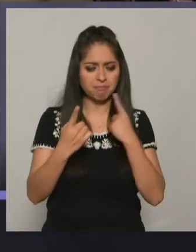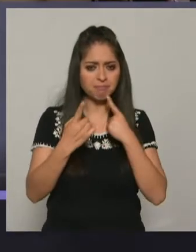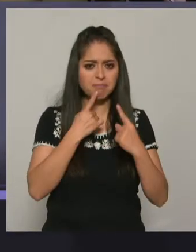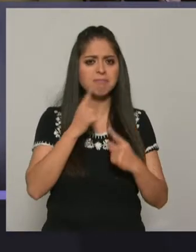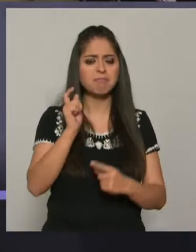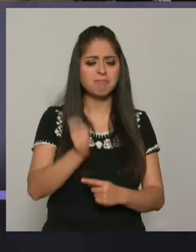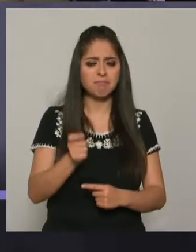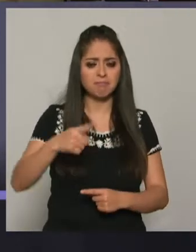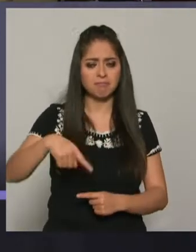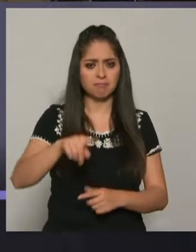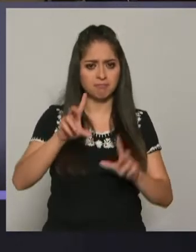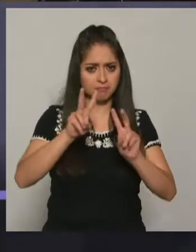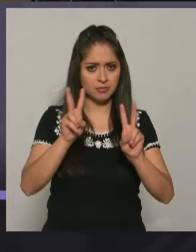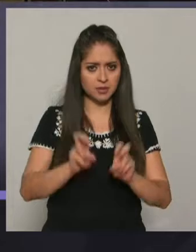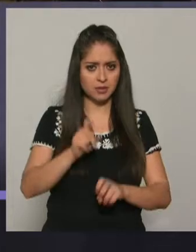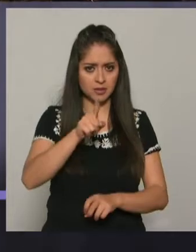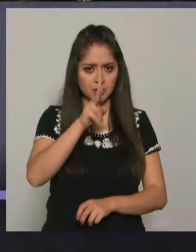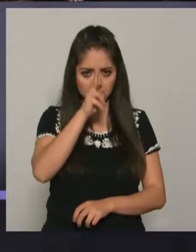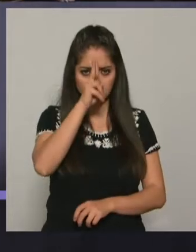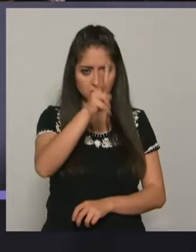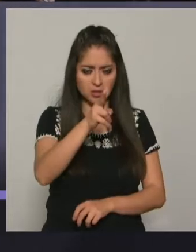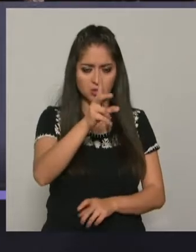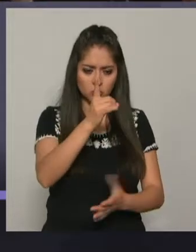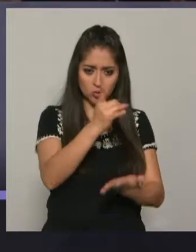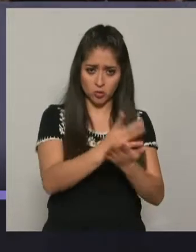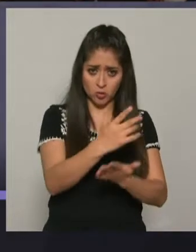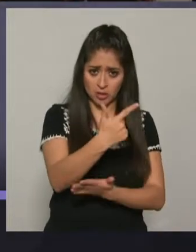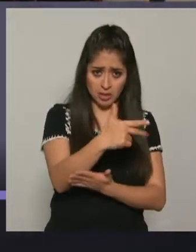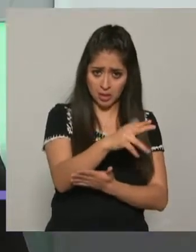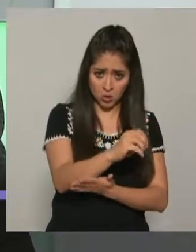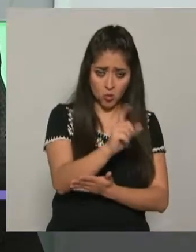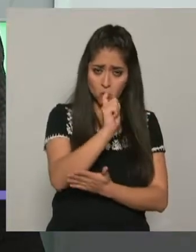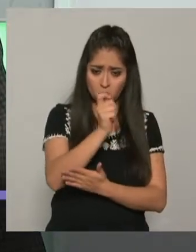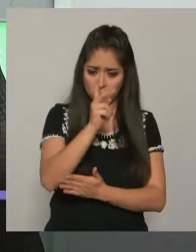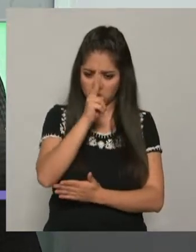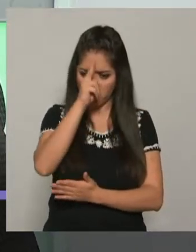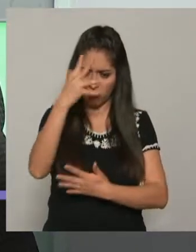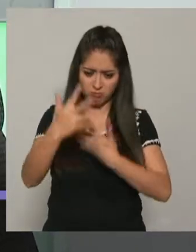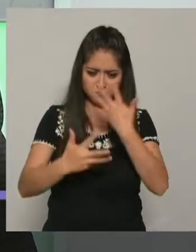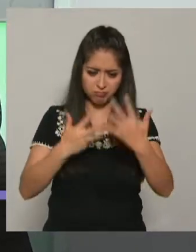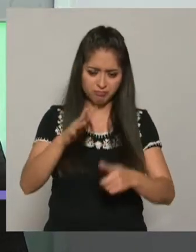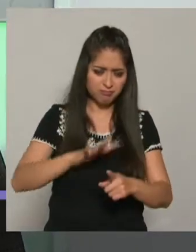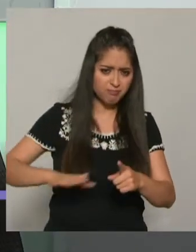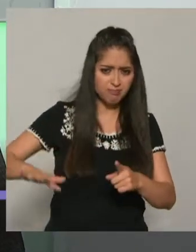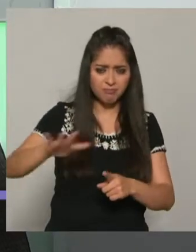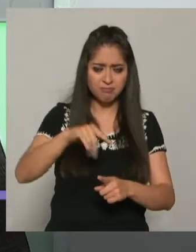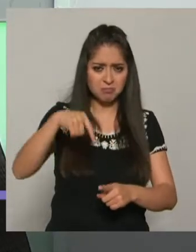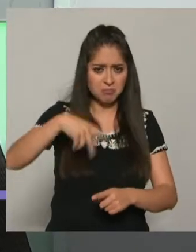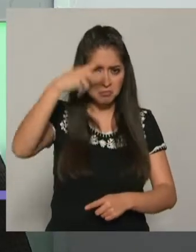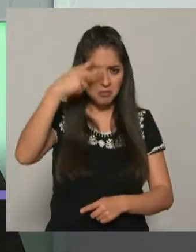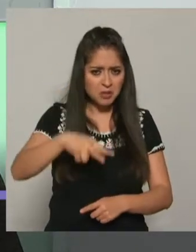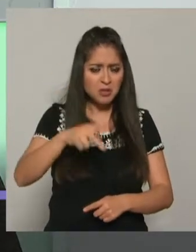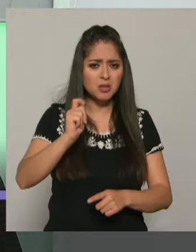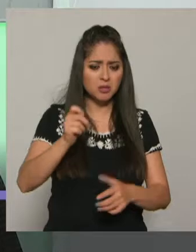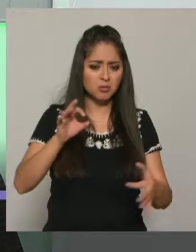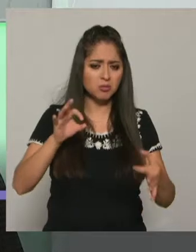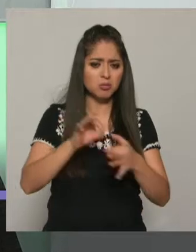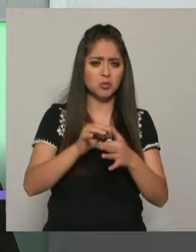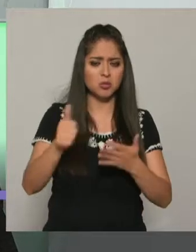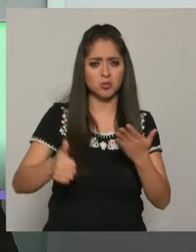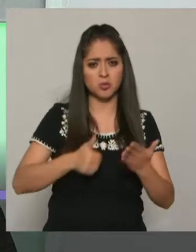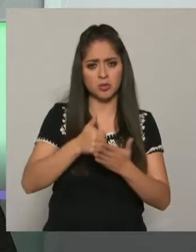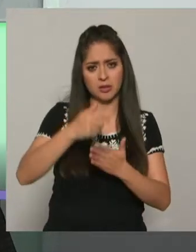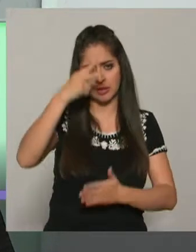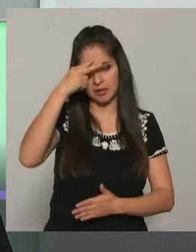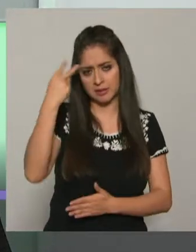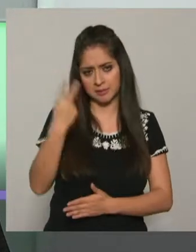de violencia, no solamente en cuestión de género, violencia en general en todo el país, un problema de violencia y polarización social aquí en la Ciudad de México